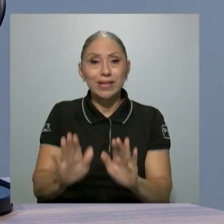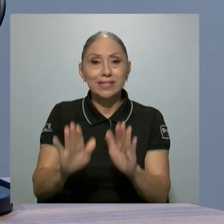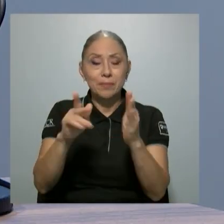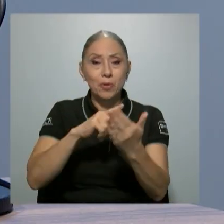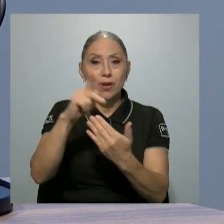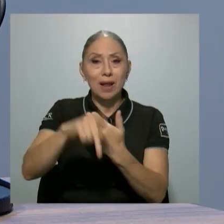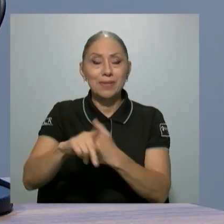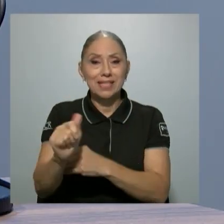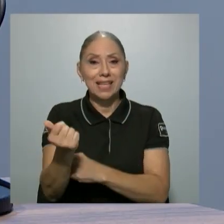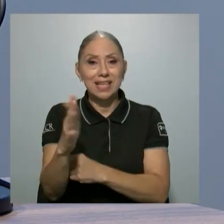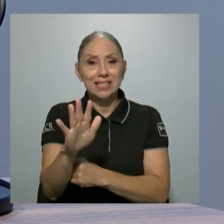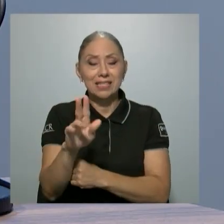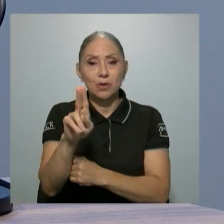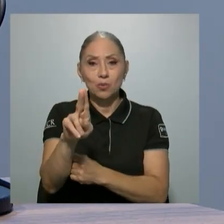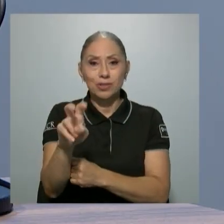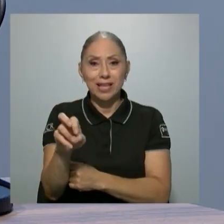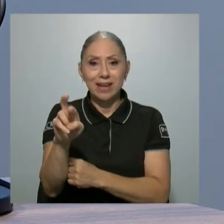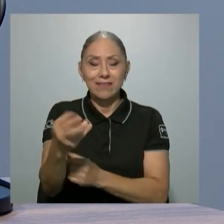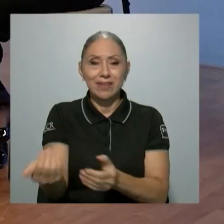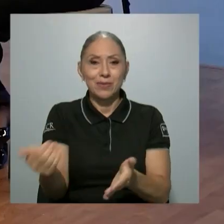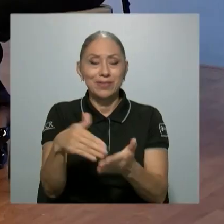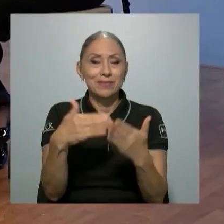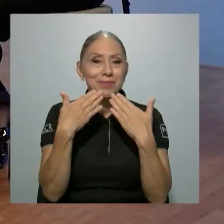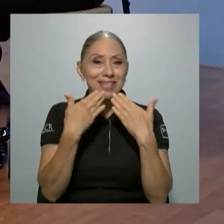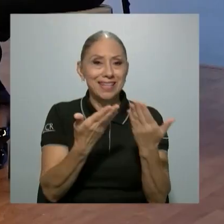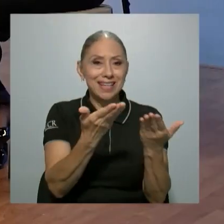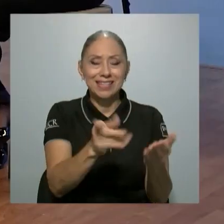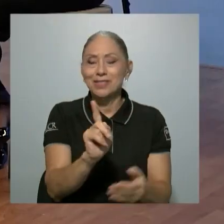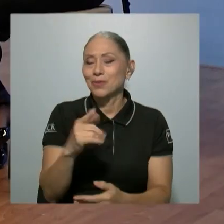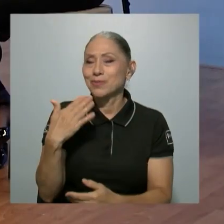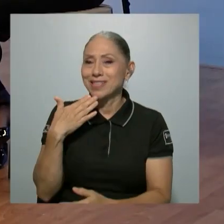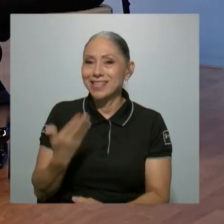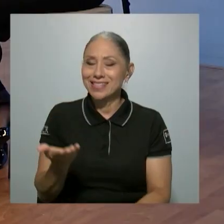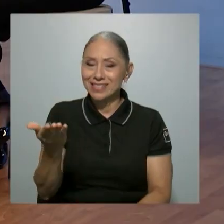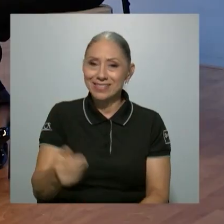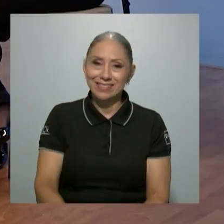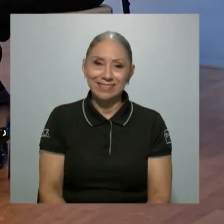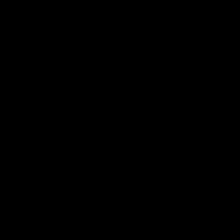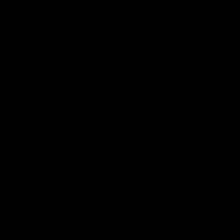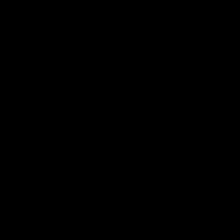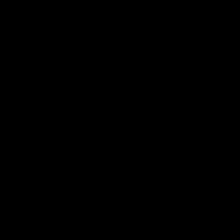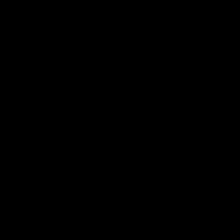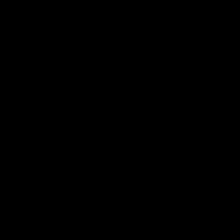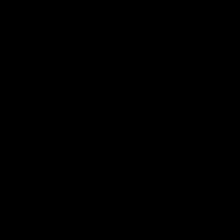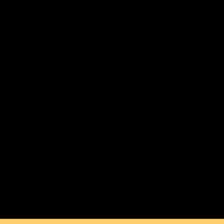15 UCR y de nuevo muchas gracias. No, muchas gracias, don Juan Rafael.